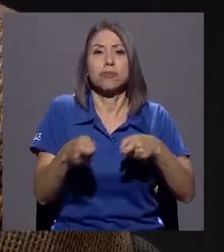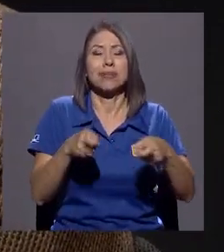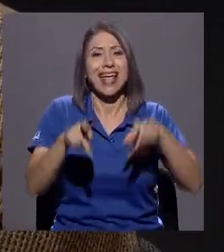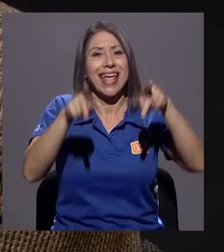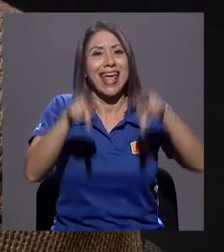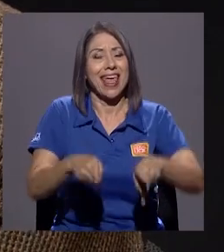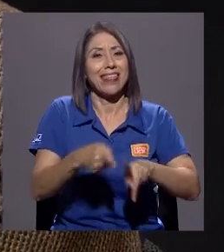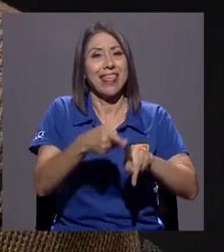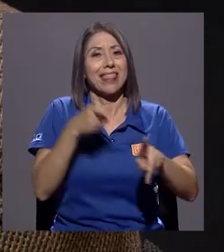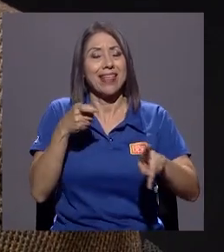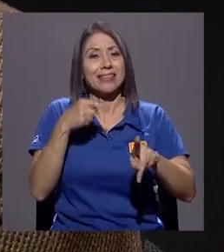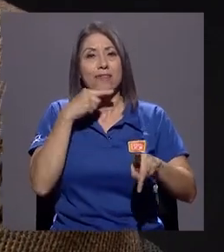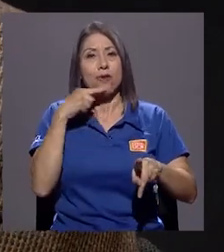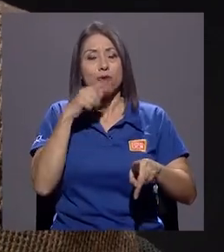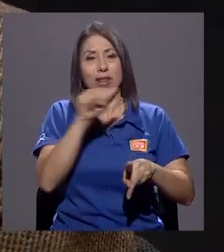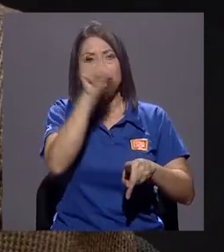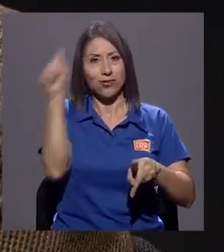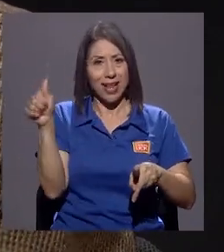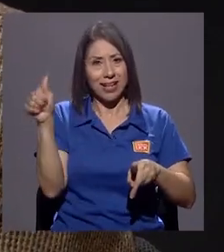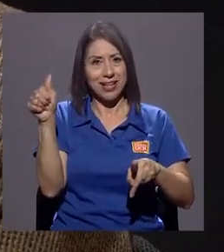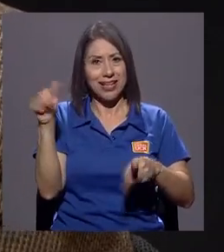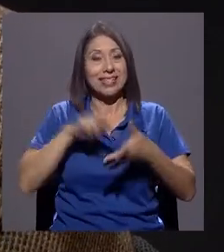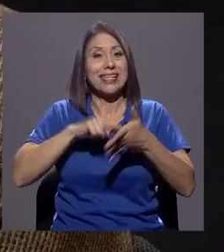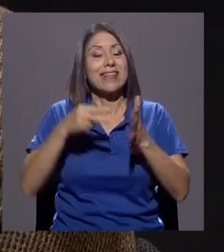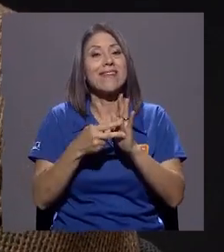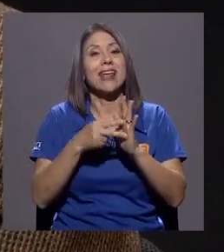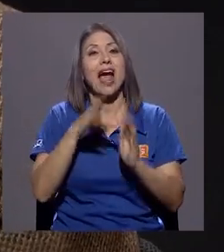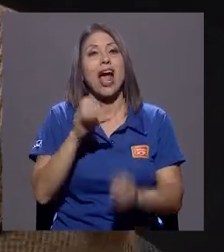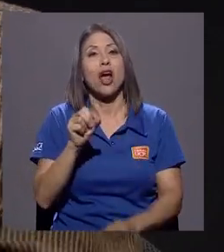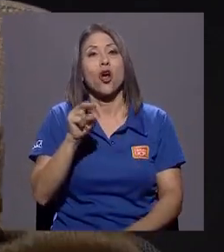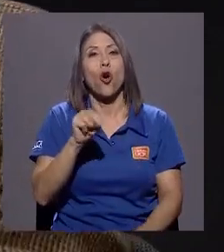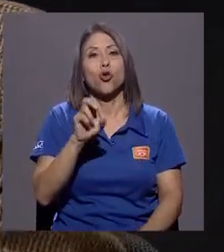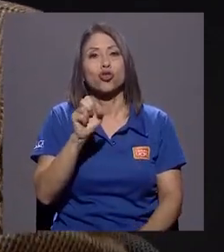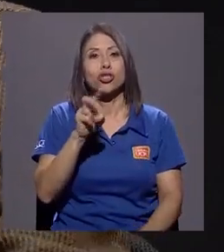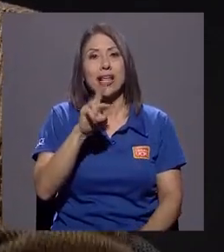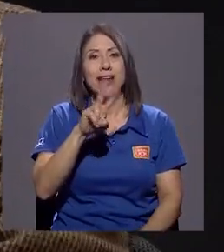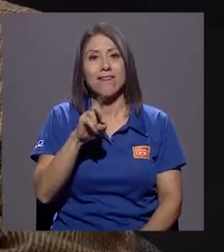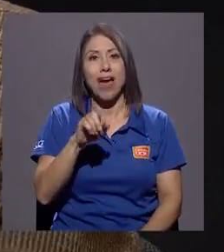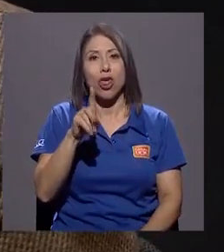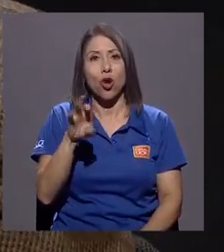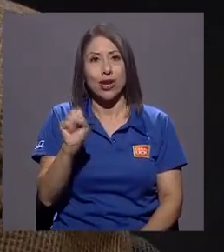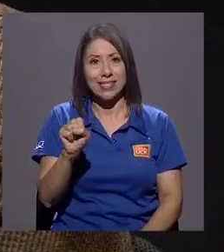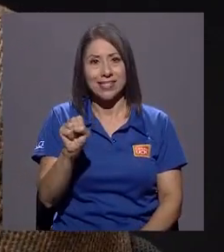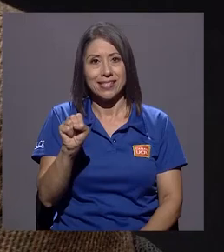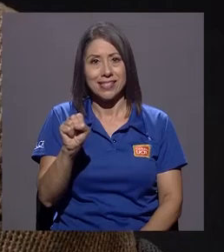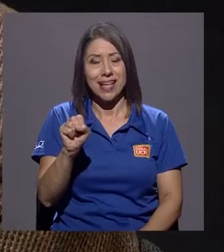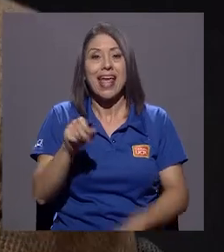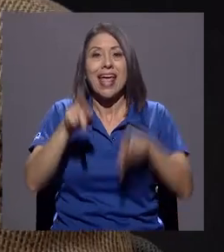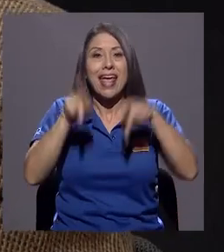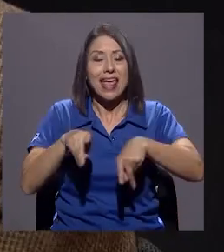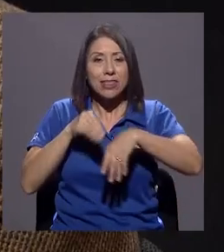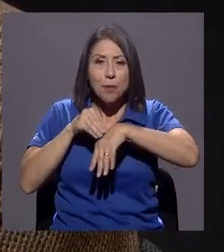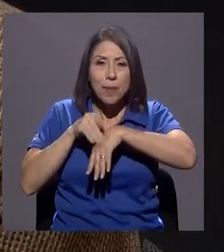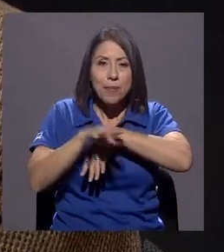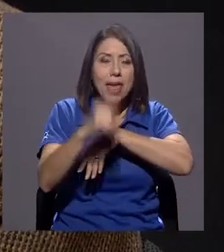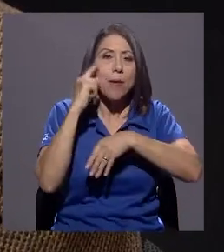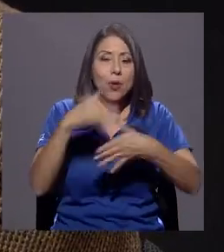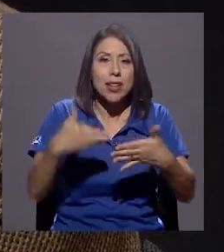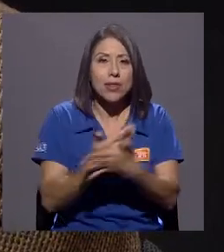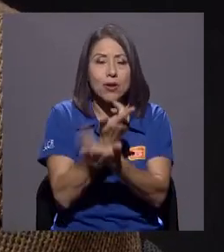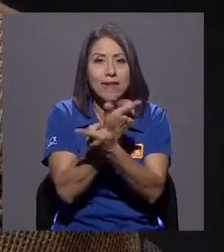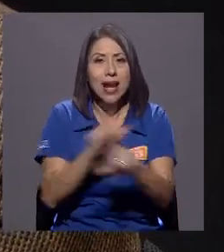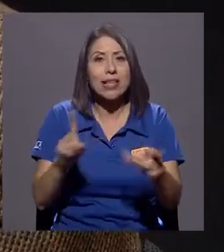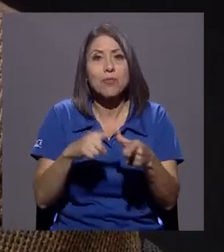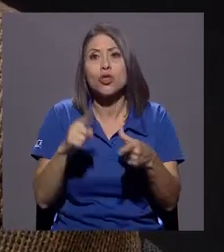de la unidad acción cristiana es decir de conservadores de gente permeada por en el neoliberalismo entonces